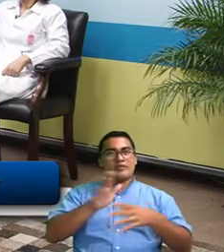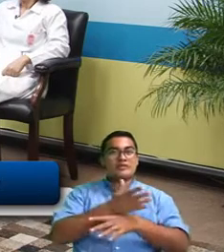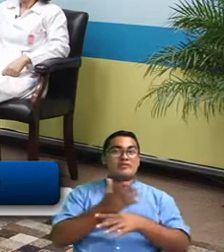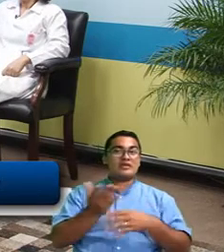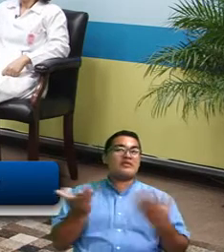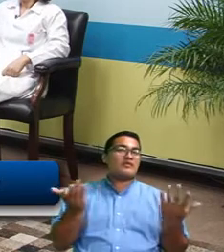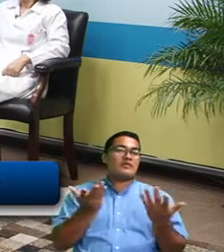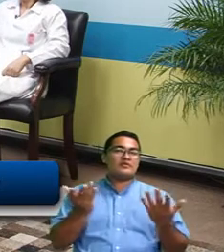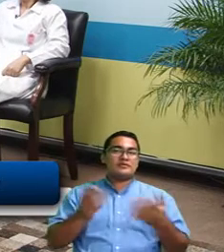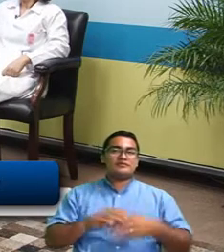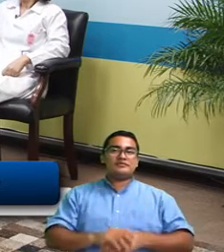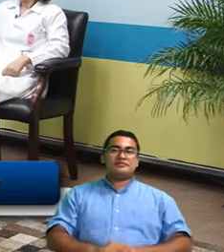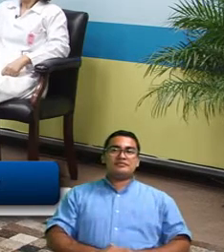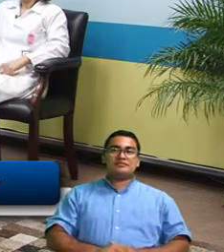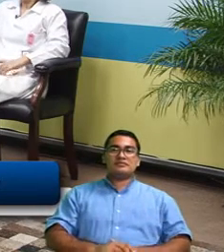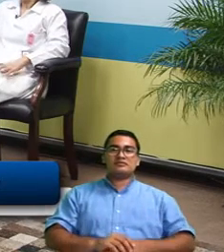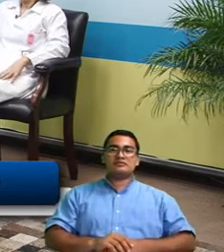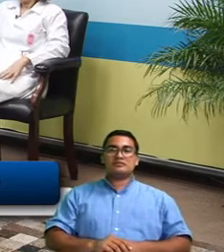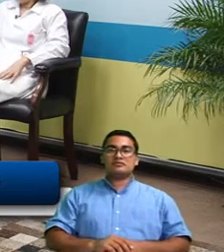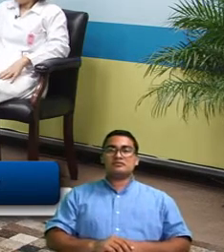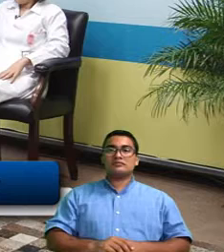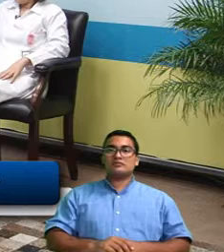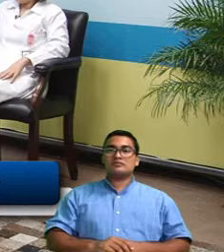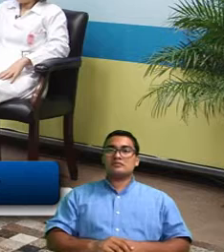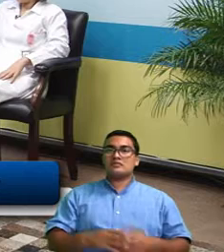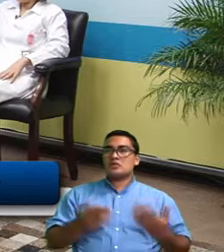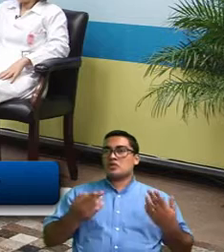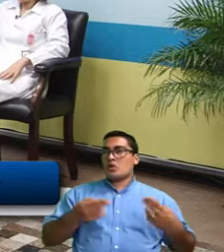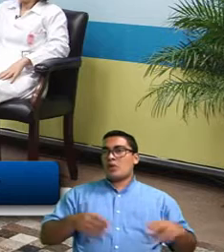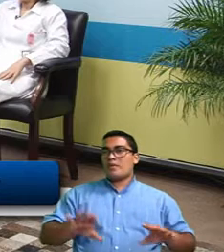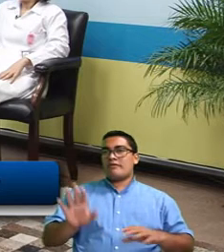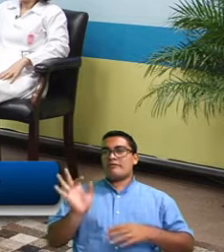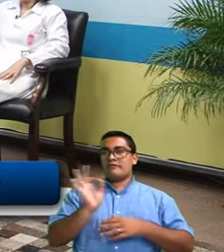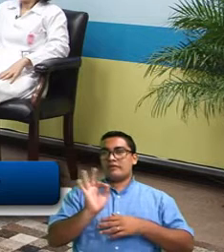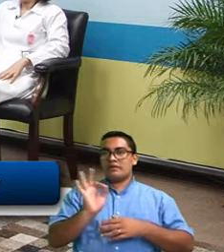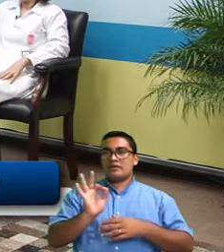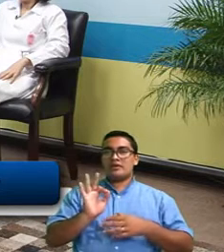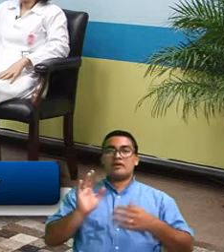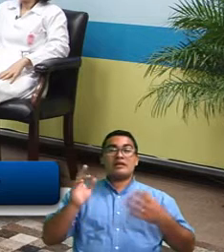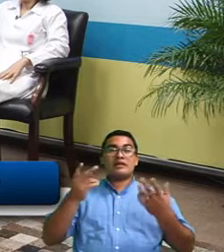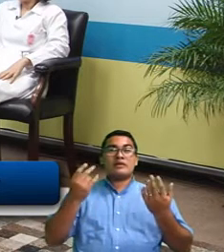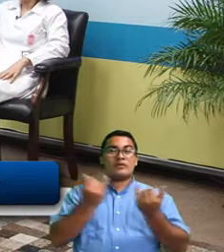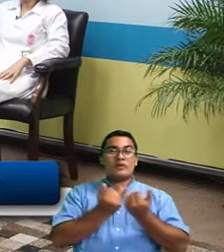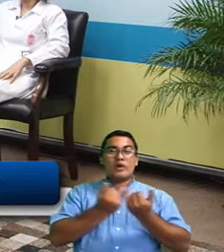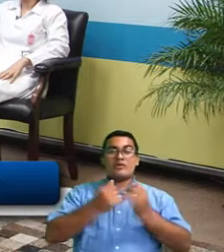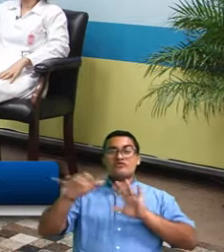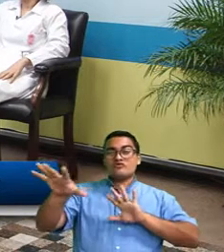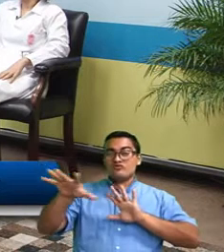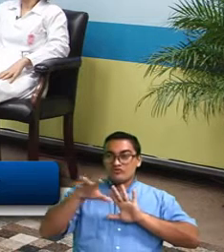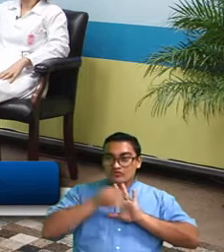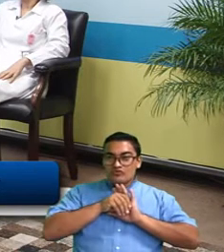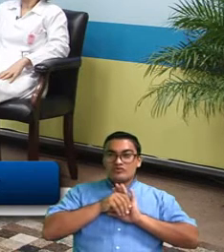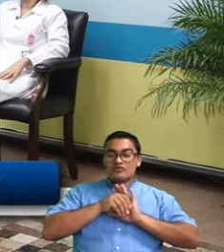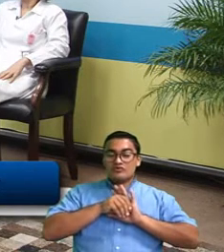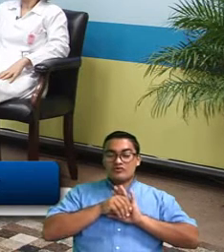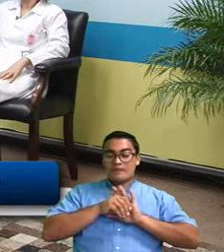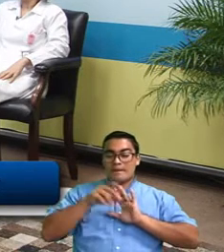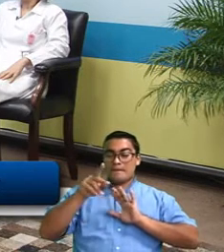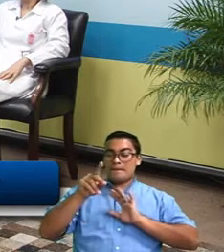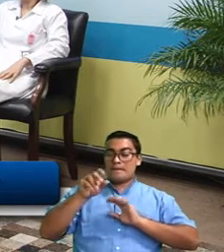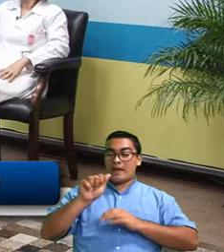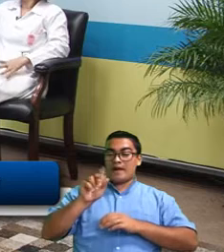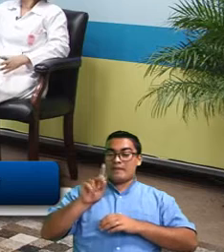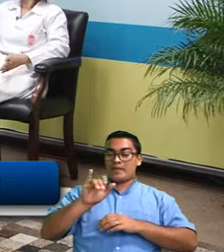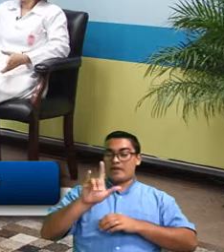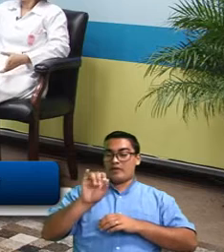diferentes o son los mismos? El factor común es la infección por virus de papiloma humano. ¿Ya? Entonces, este virus generalmente lo